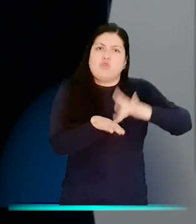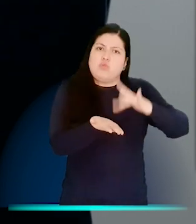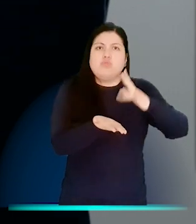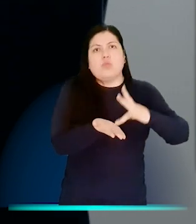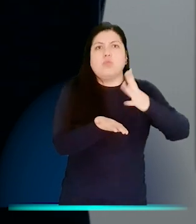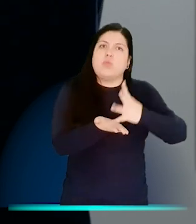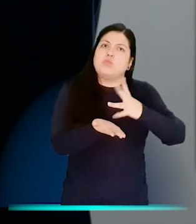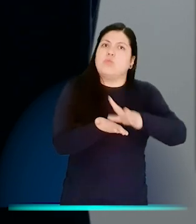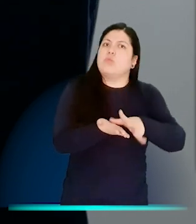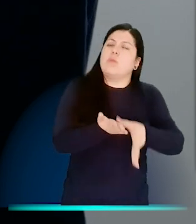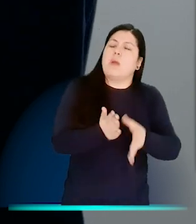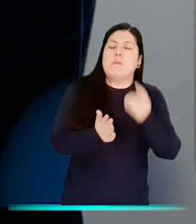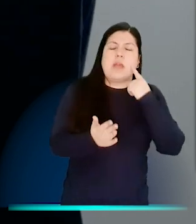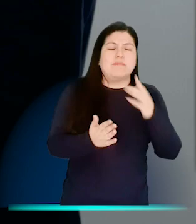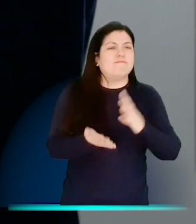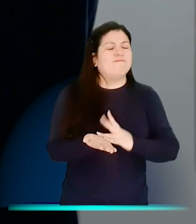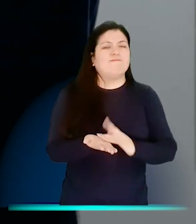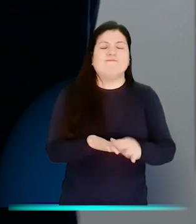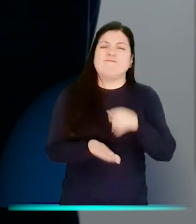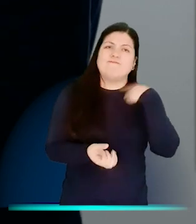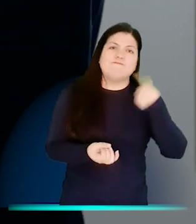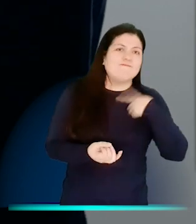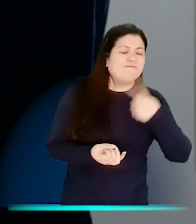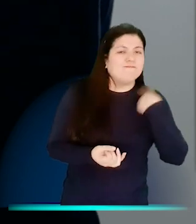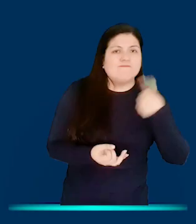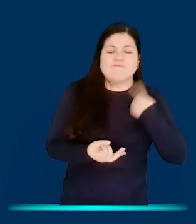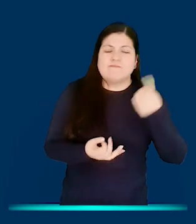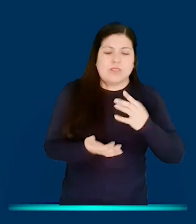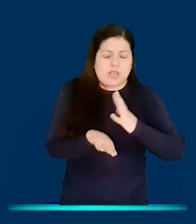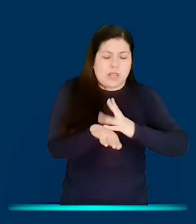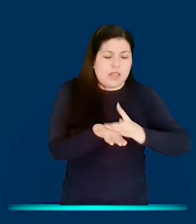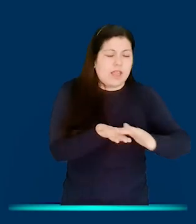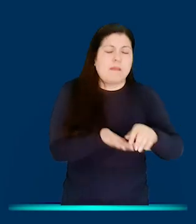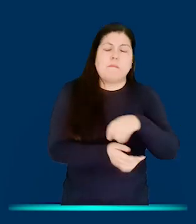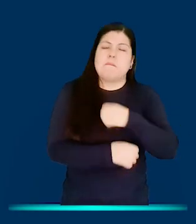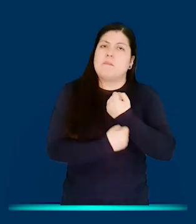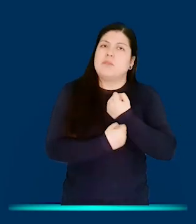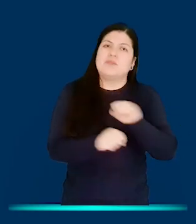validar varias huellas de las manos de las personas, y si